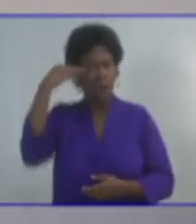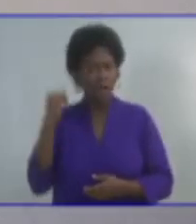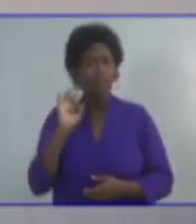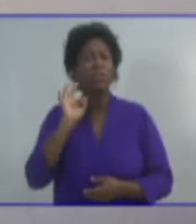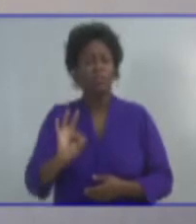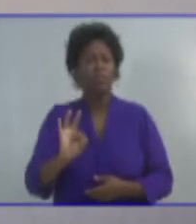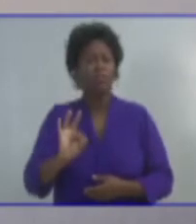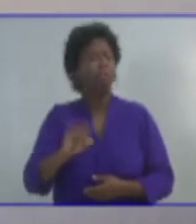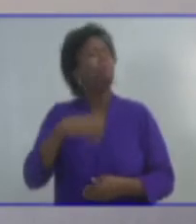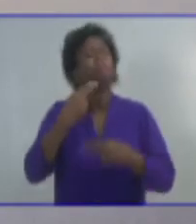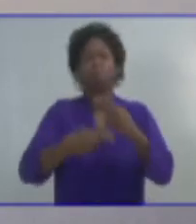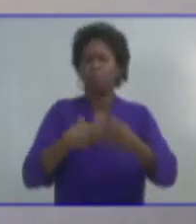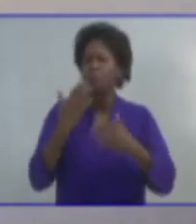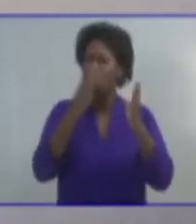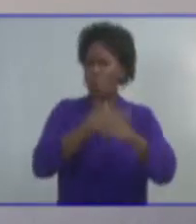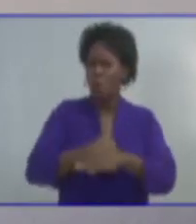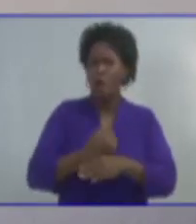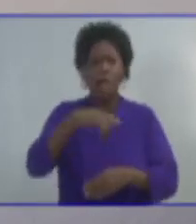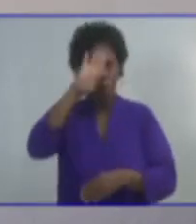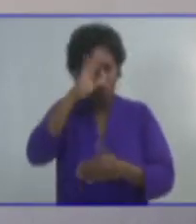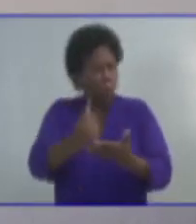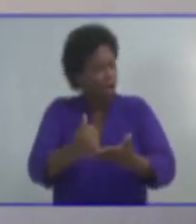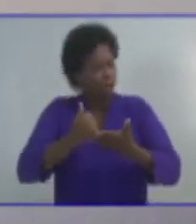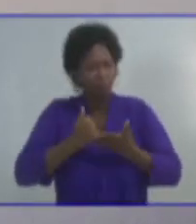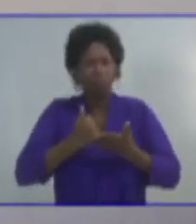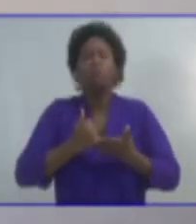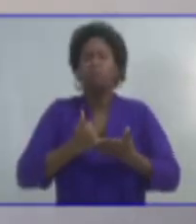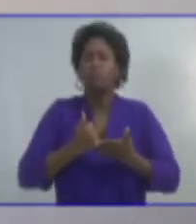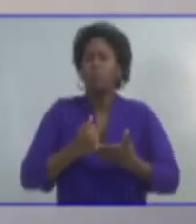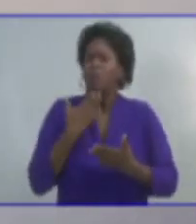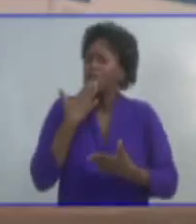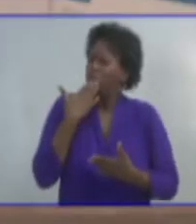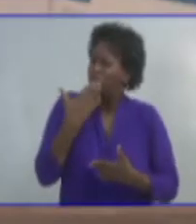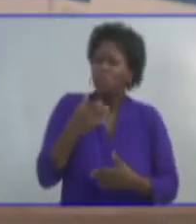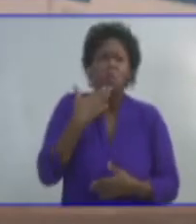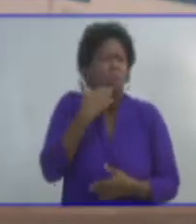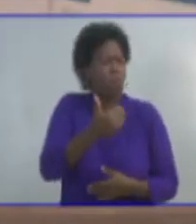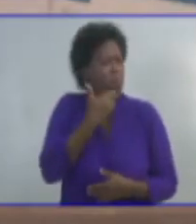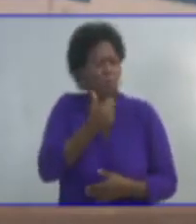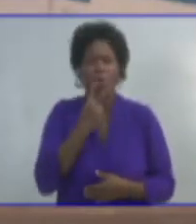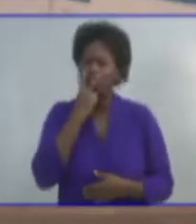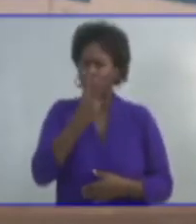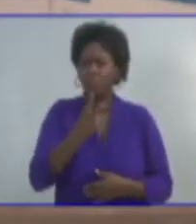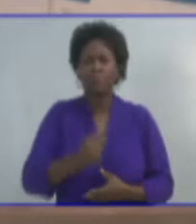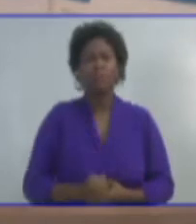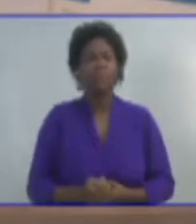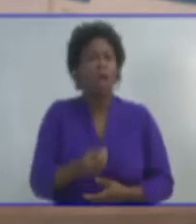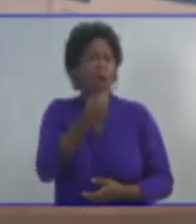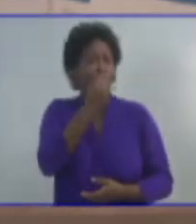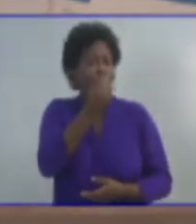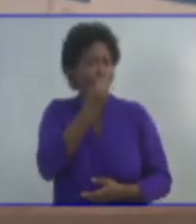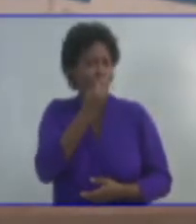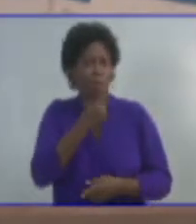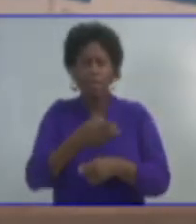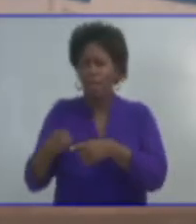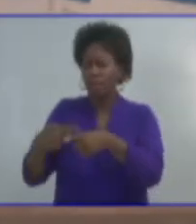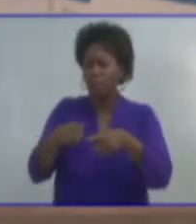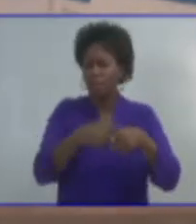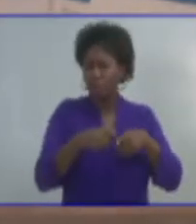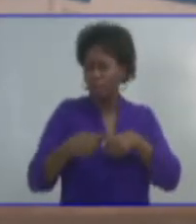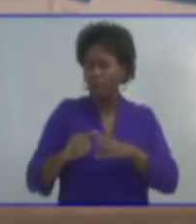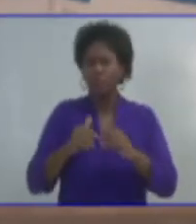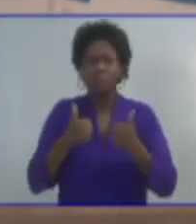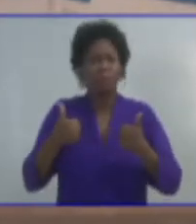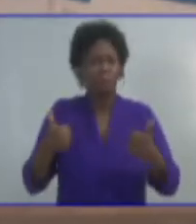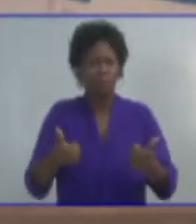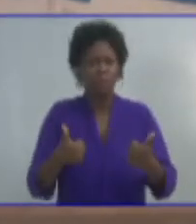los haitianos. Dedico la policía, alto y tal, bueno, no malo. Y da comida, y da lugar para refugio de ellos,